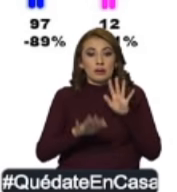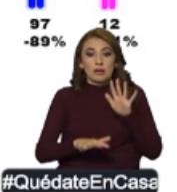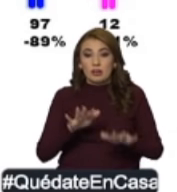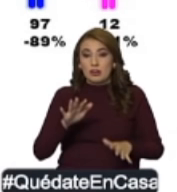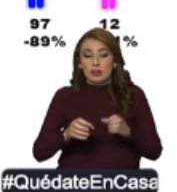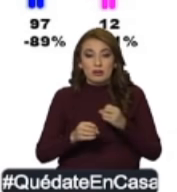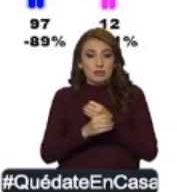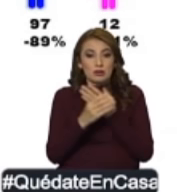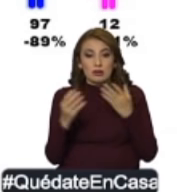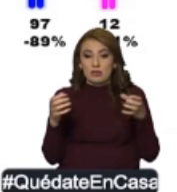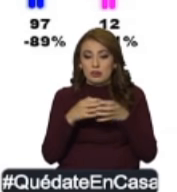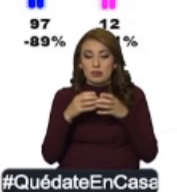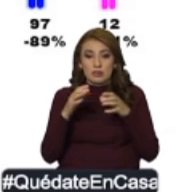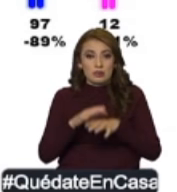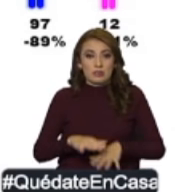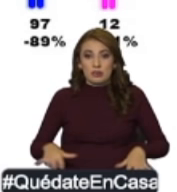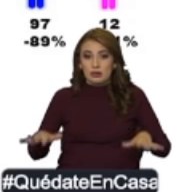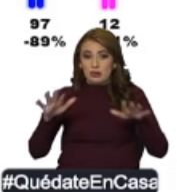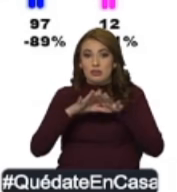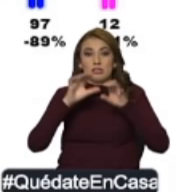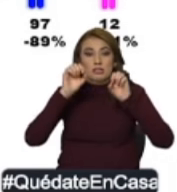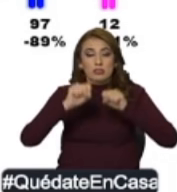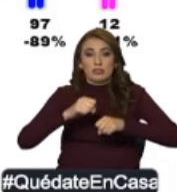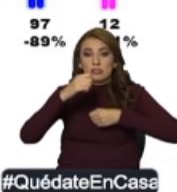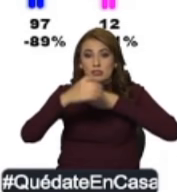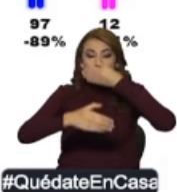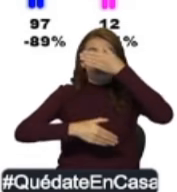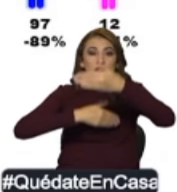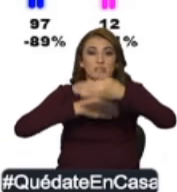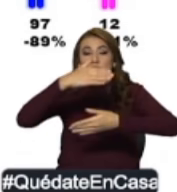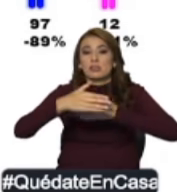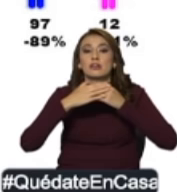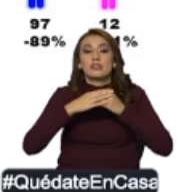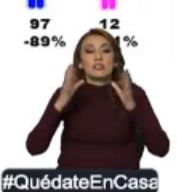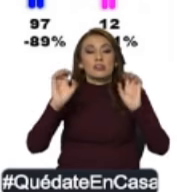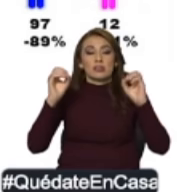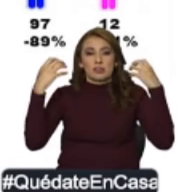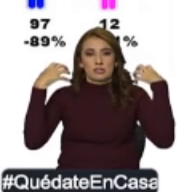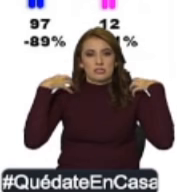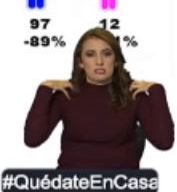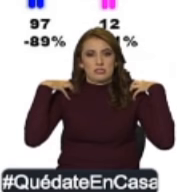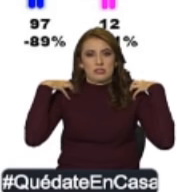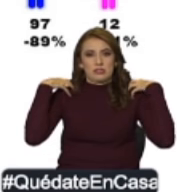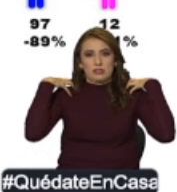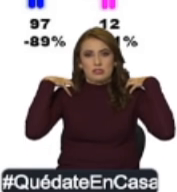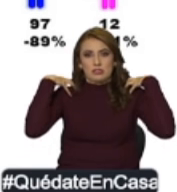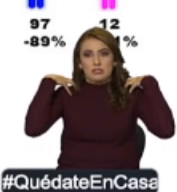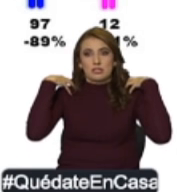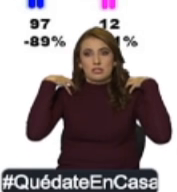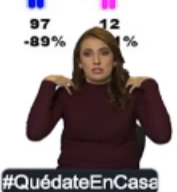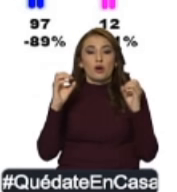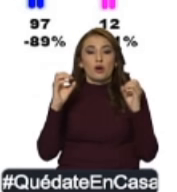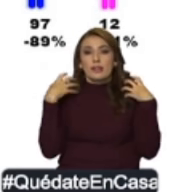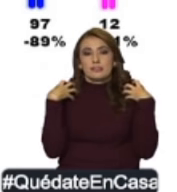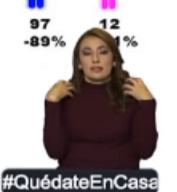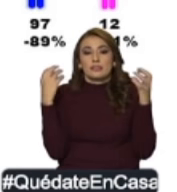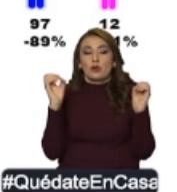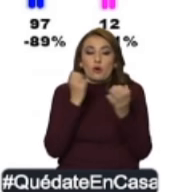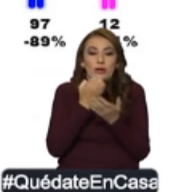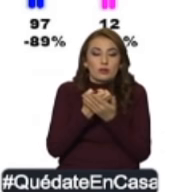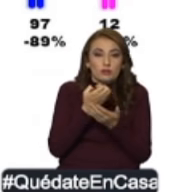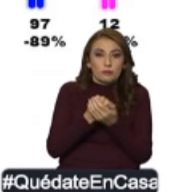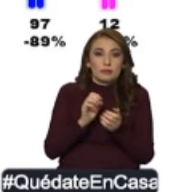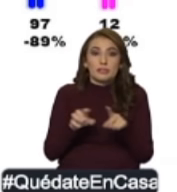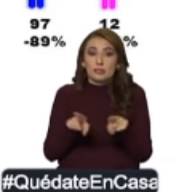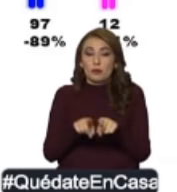este aislamiento podrían estar viviendo algún tipo de estrés producto de ingresos económicos, y adultos